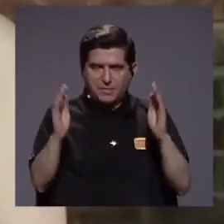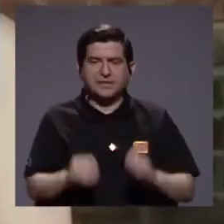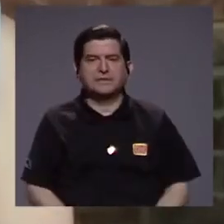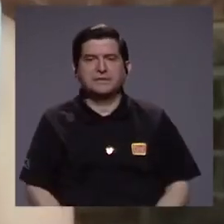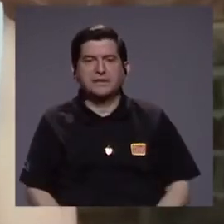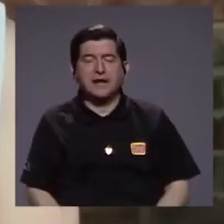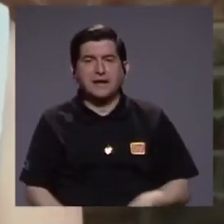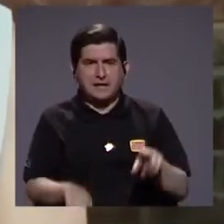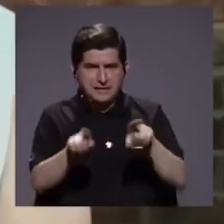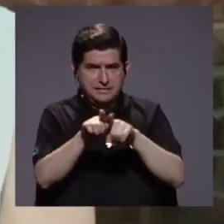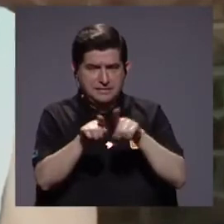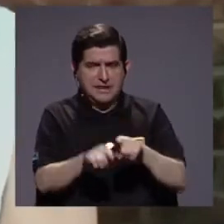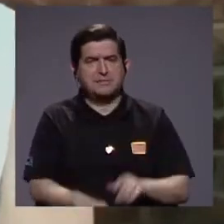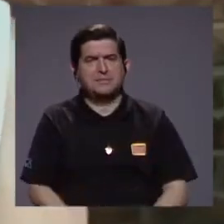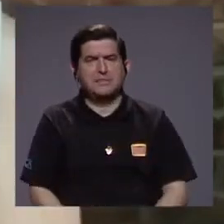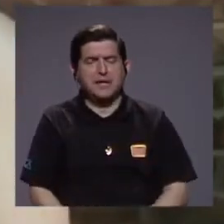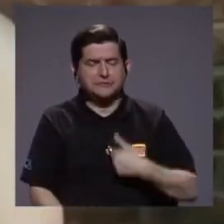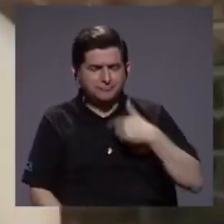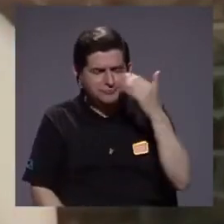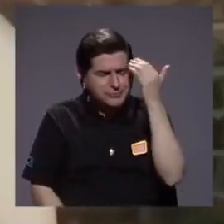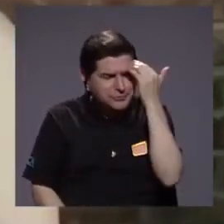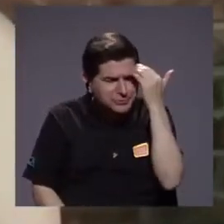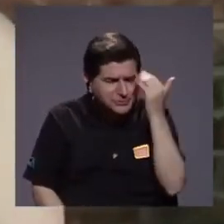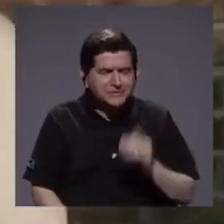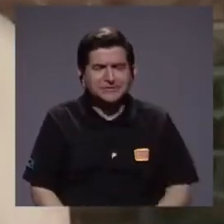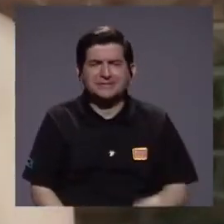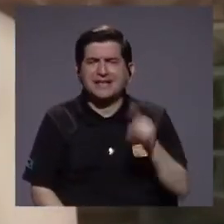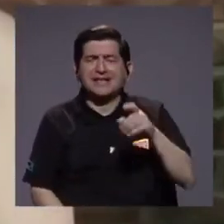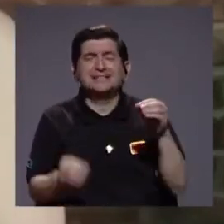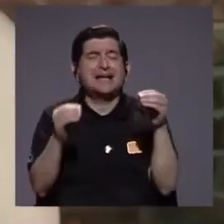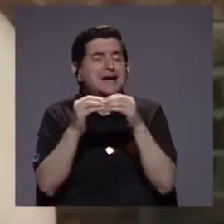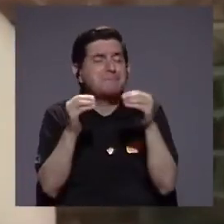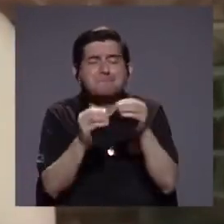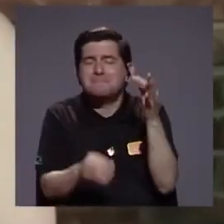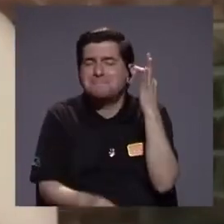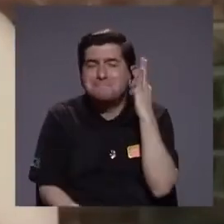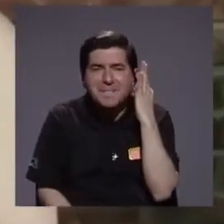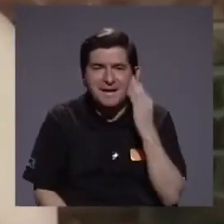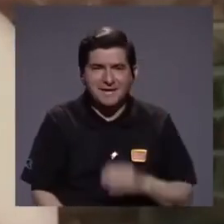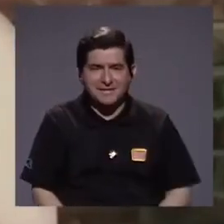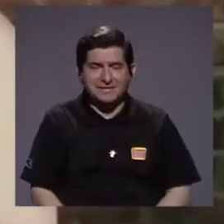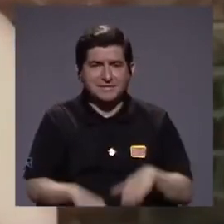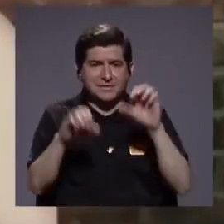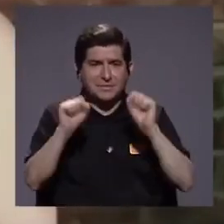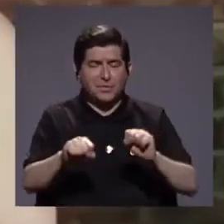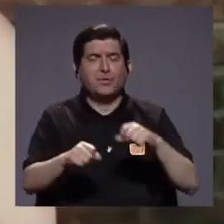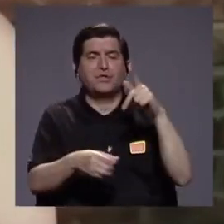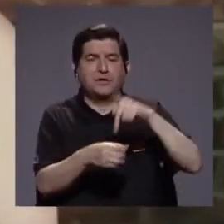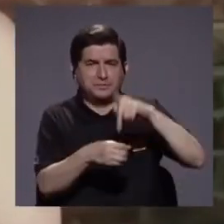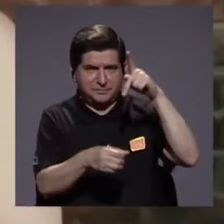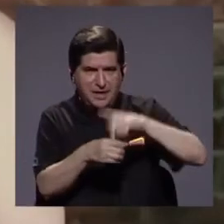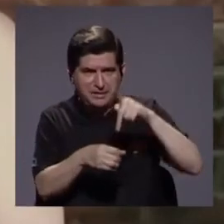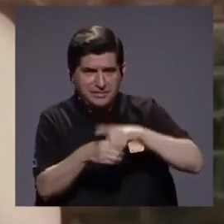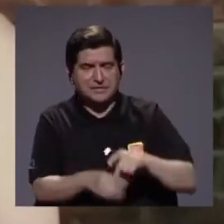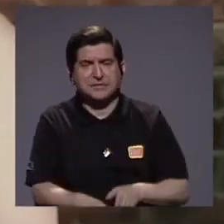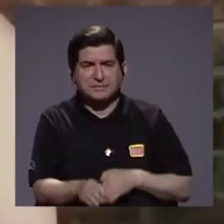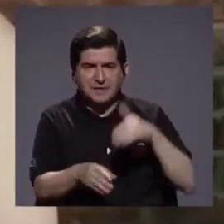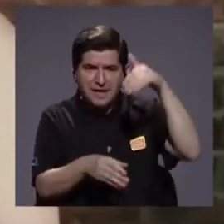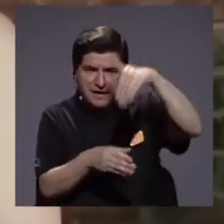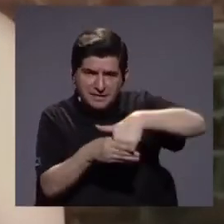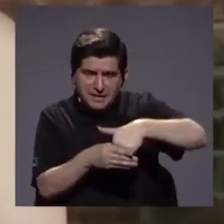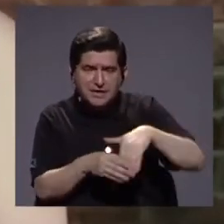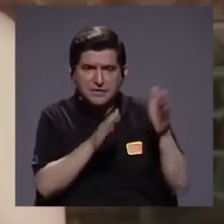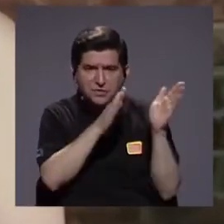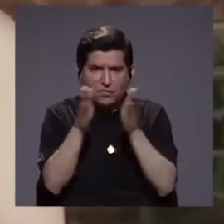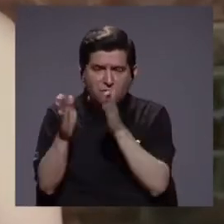capacidad, y yo sé que se necesita que haya más mujeres que estén también participando dentro de la formación